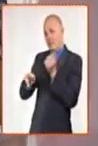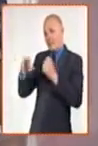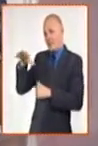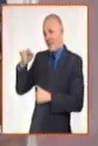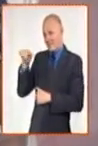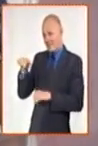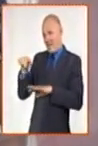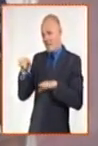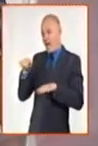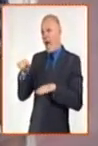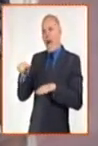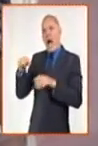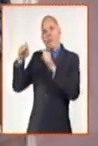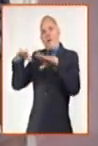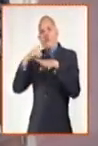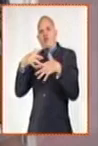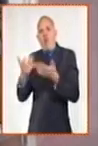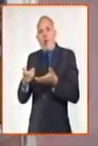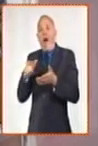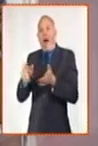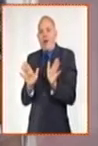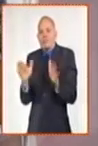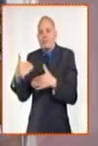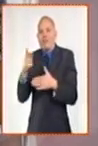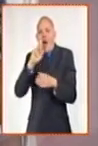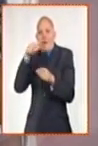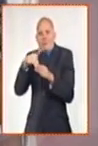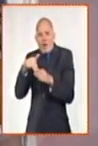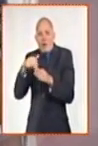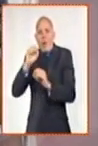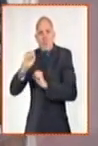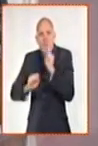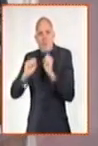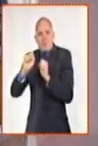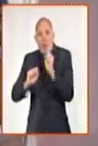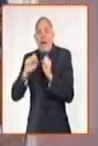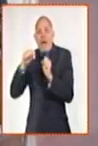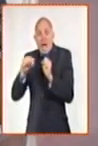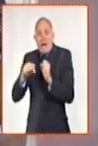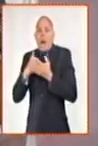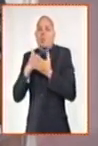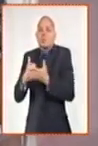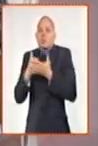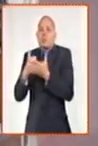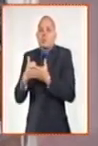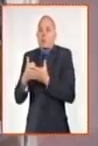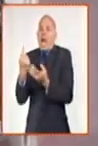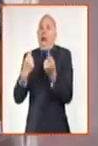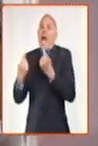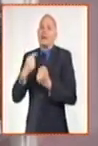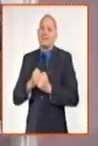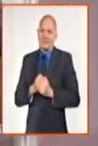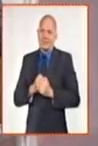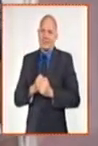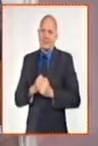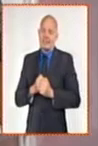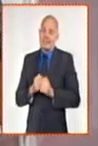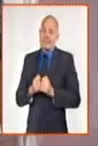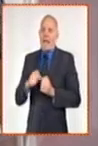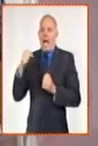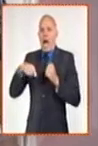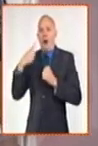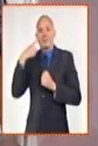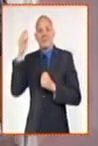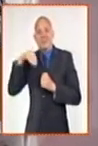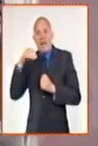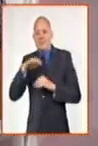con posibilidad de hacer microsistemas y dar un nivel de servicio eléctrico que con el sistema no se puede hacer en ese momento, porque las